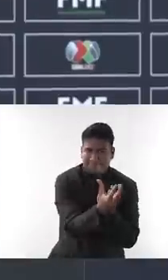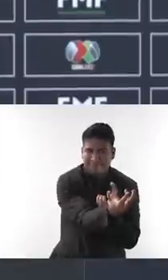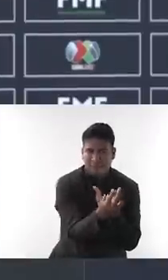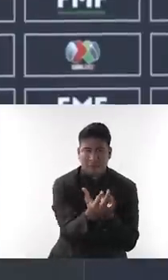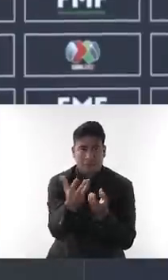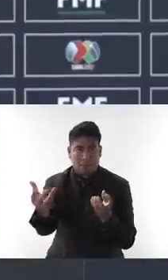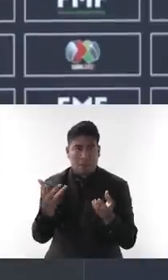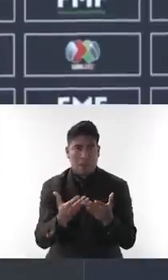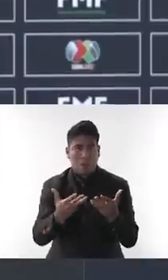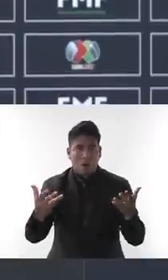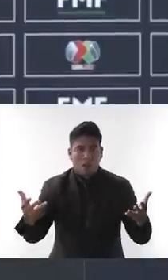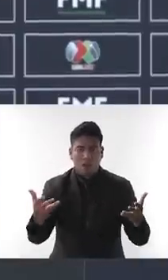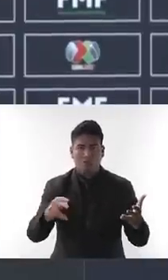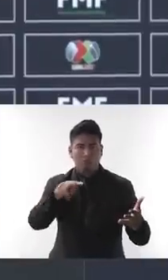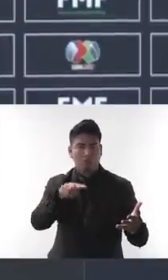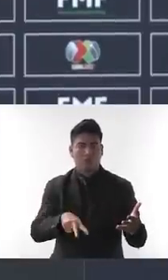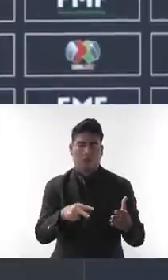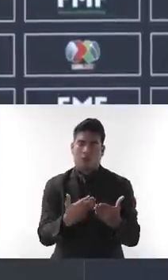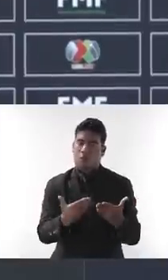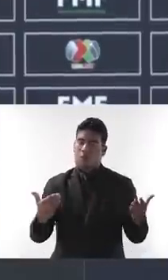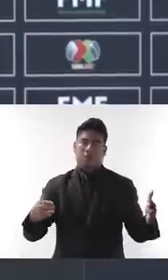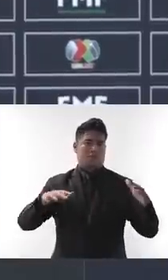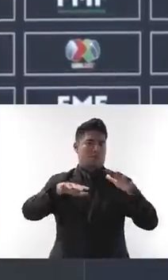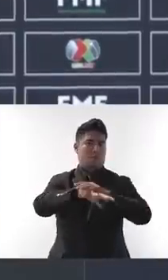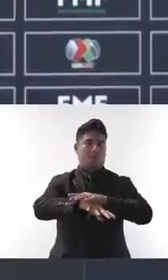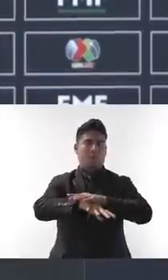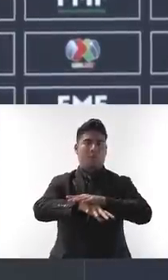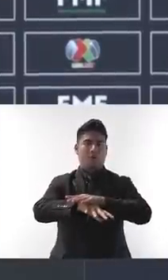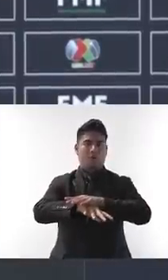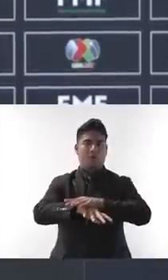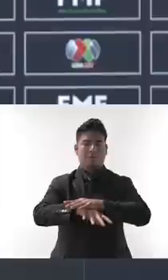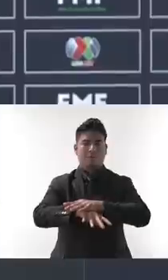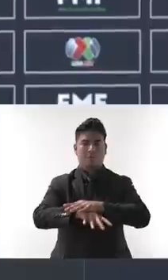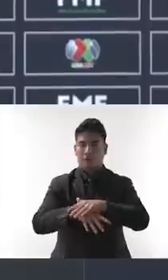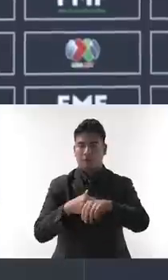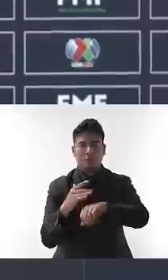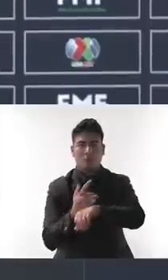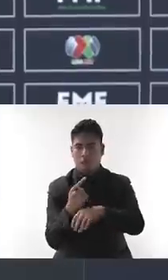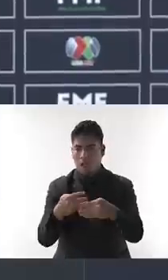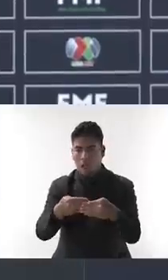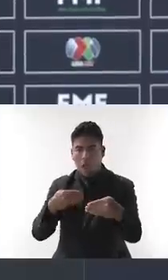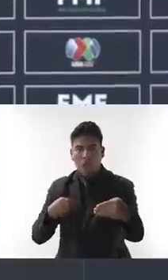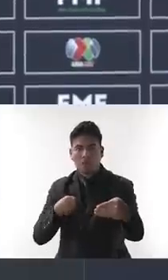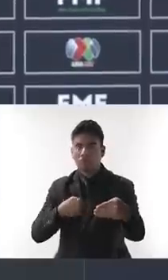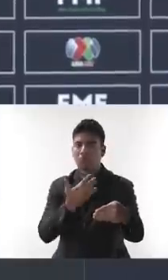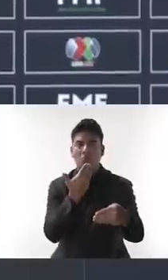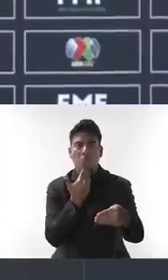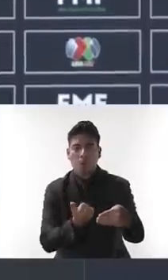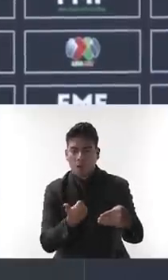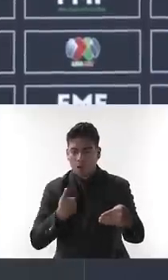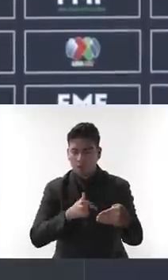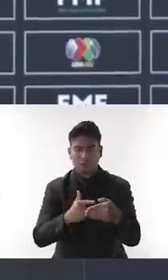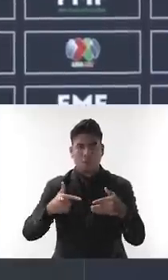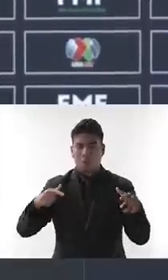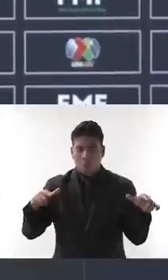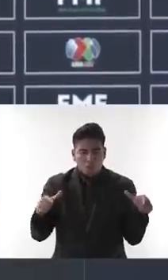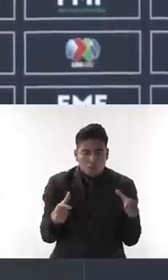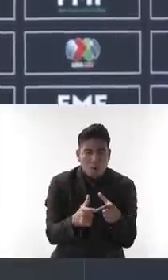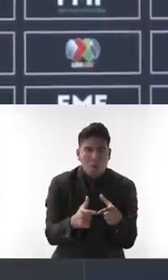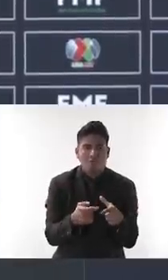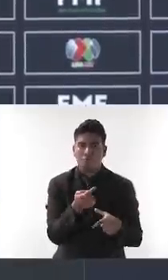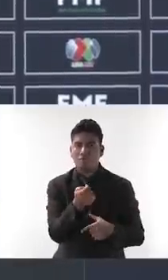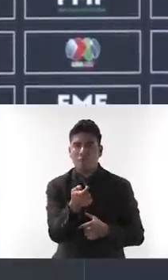antes de la expansión una continuación de su proceso. Lo que se plantearía con los dueños